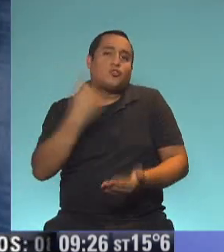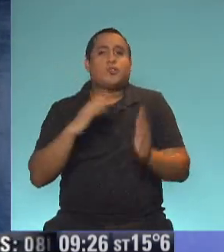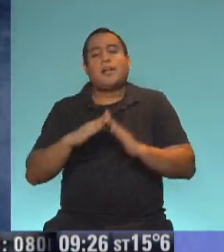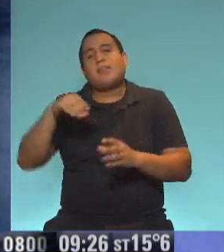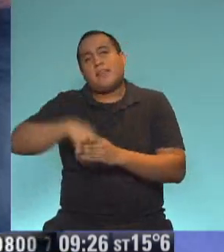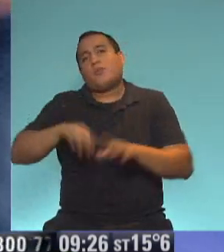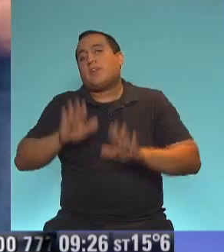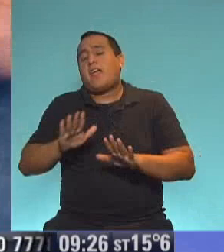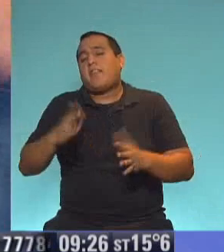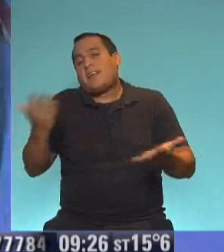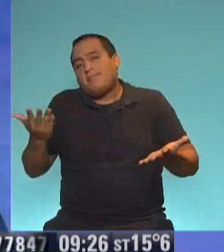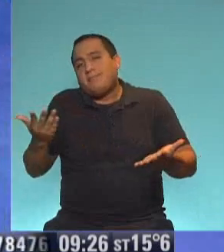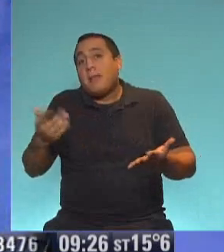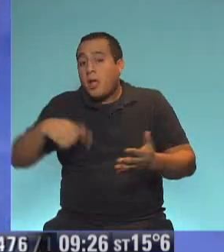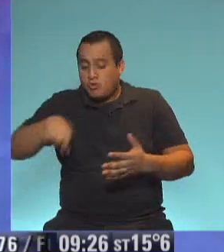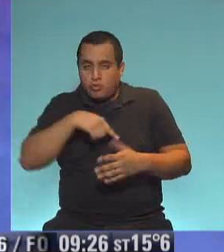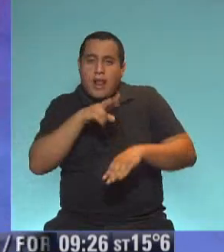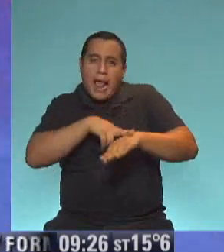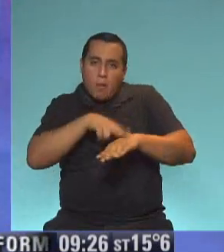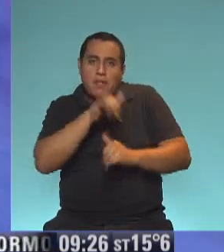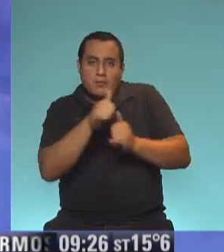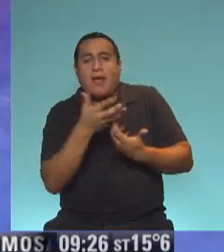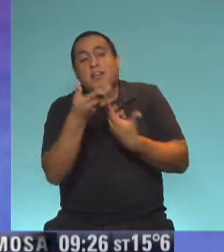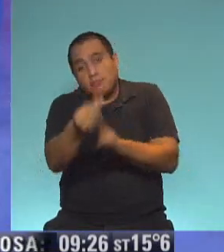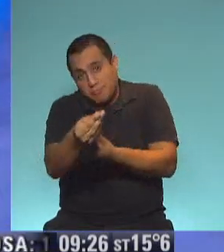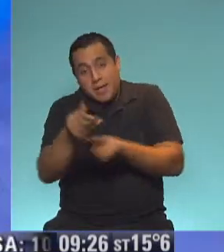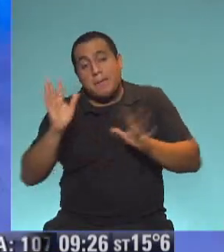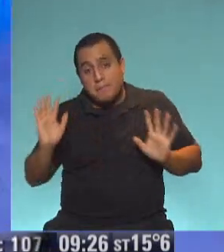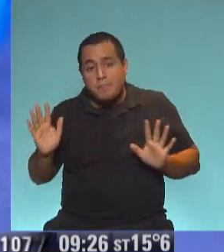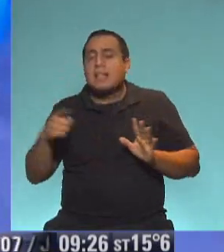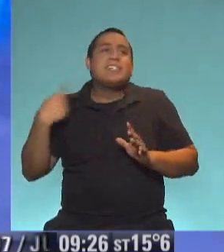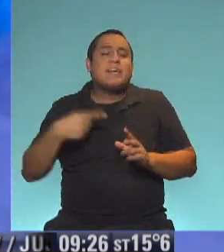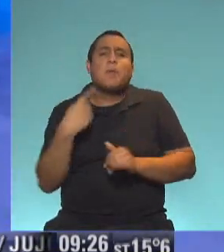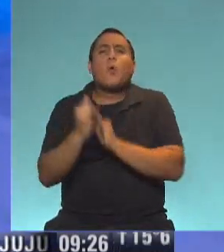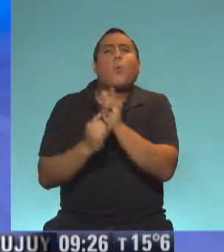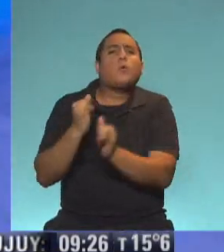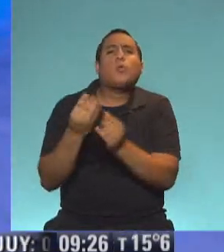para cuidarte y siempre tenemos recomendaciones. Claro, para cuidarnos tenemos unas recomendaciones y siempre lo